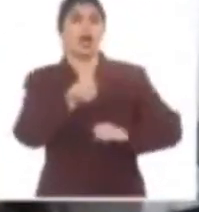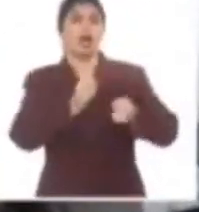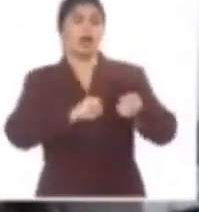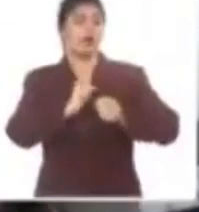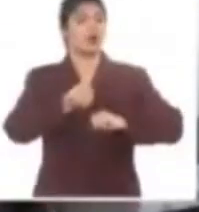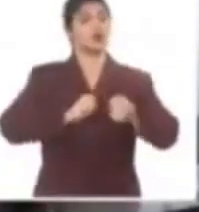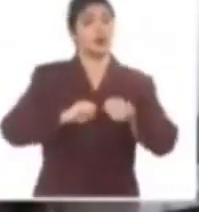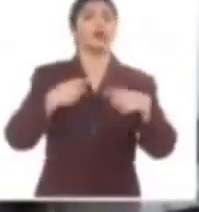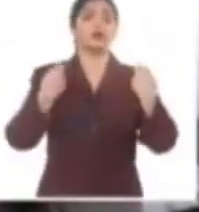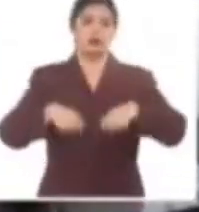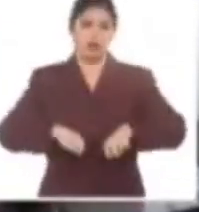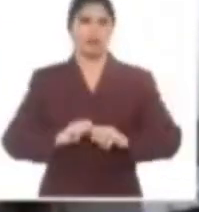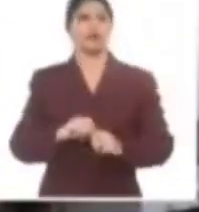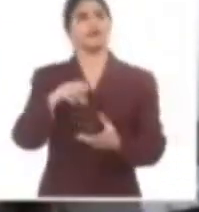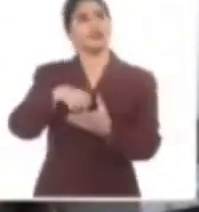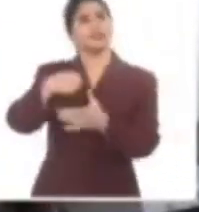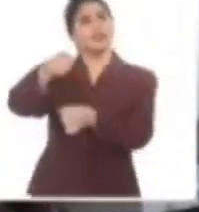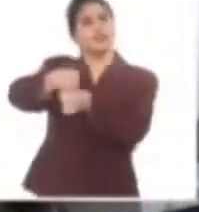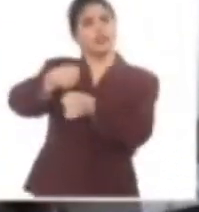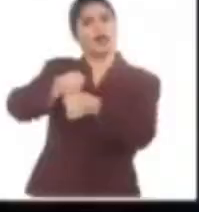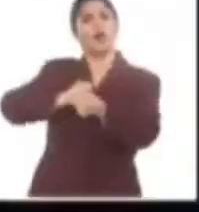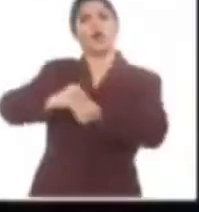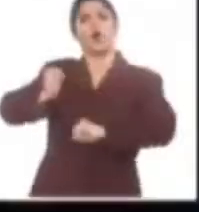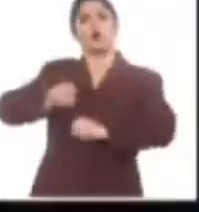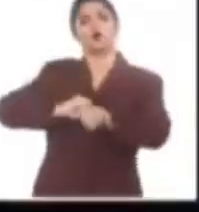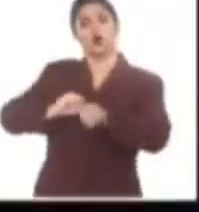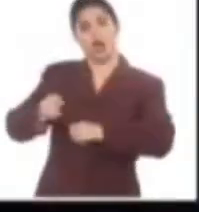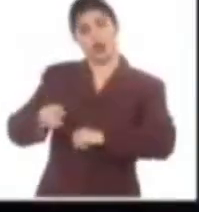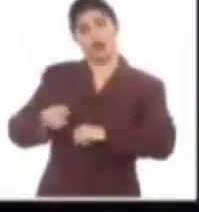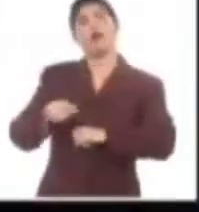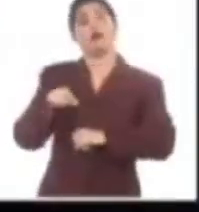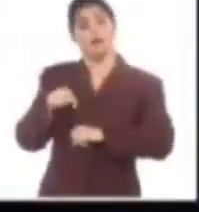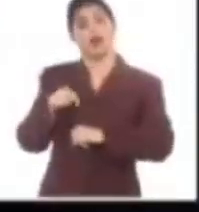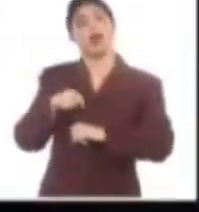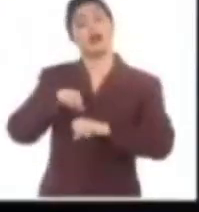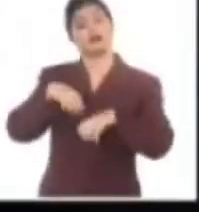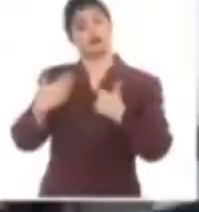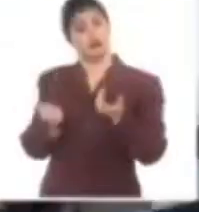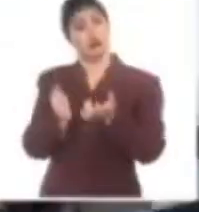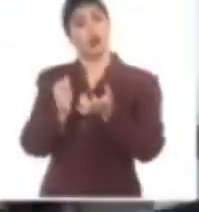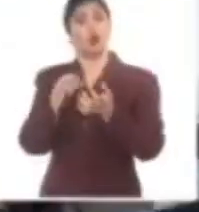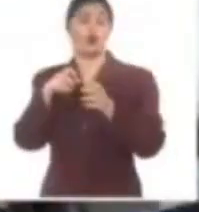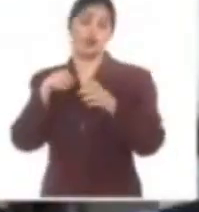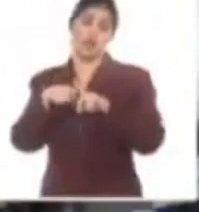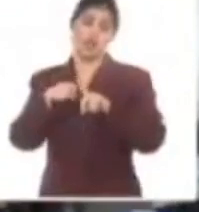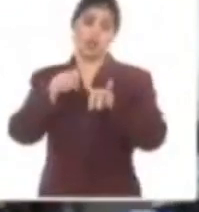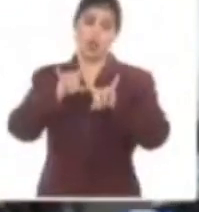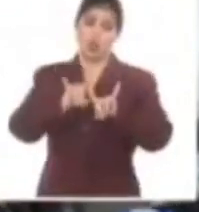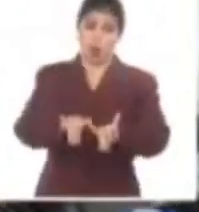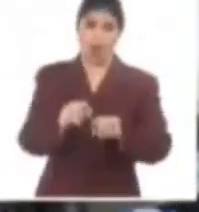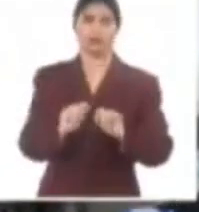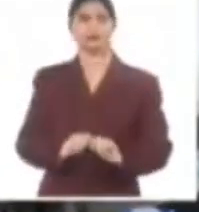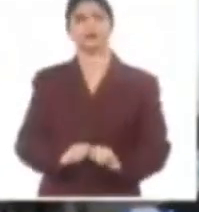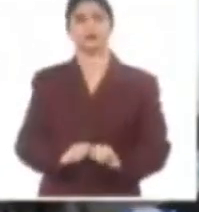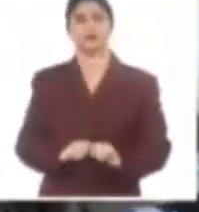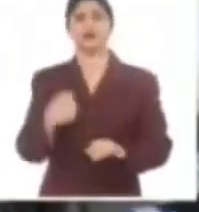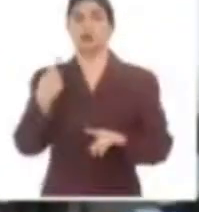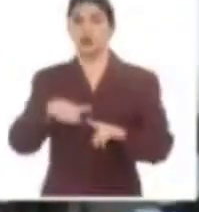un 0.7 de la población. No, que el incremento del agua. Bueno, aquí